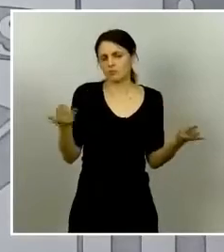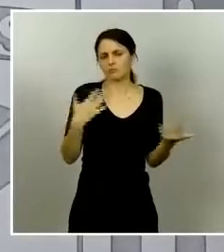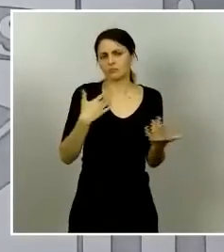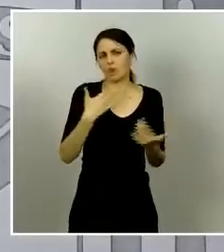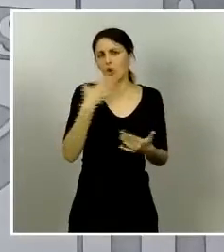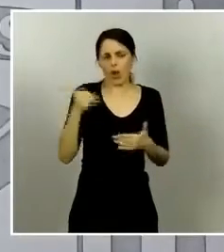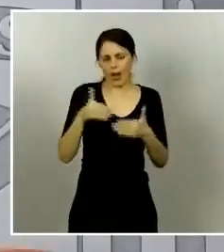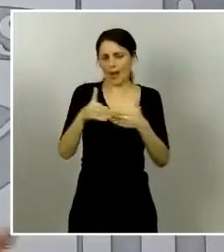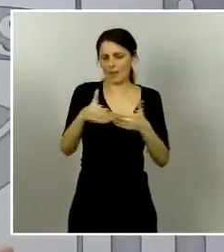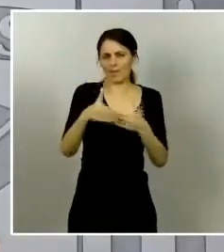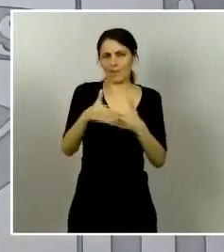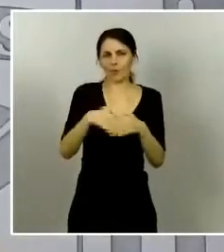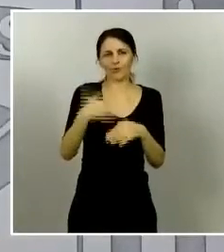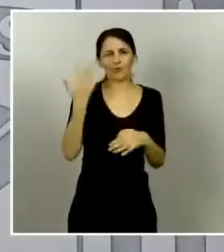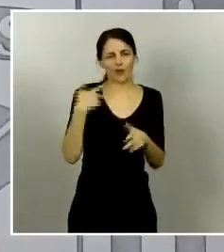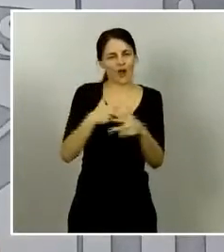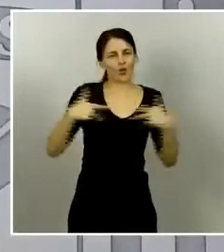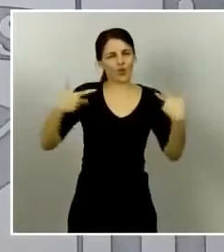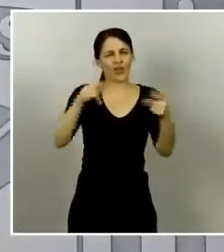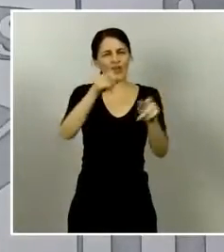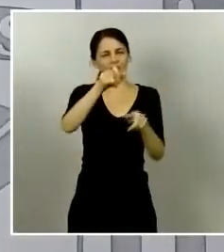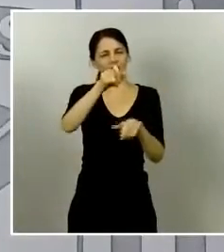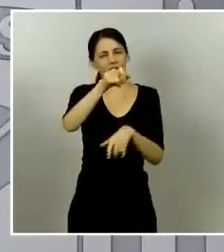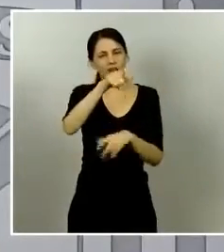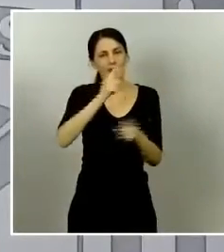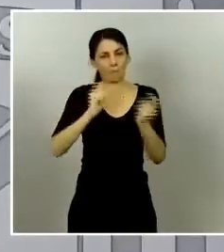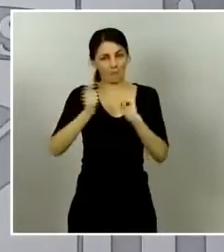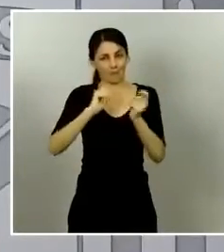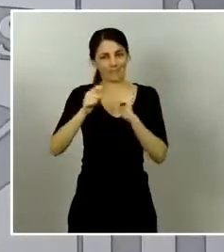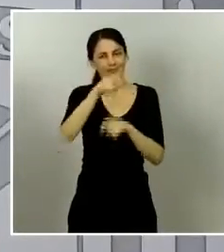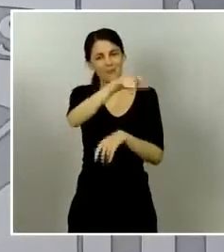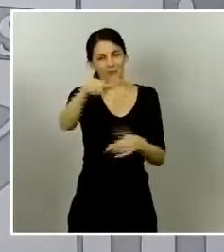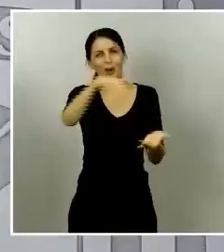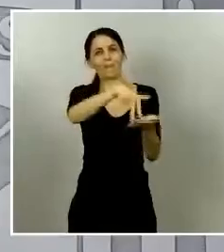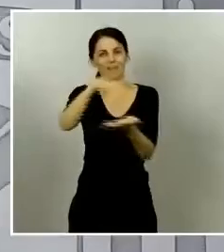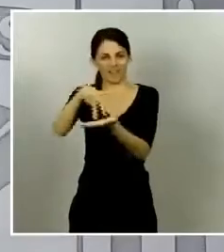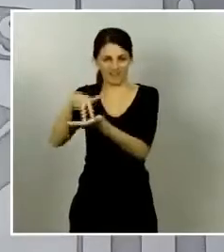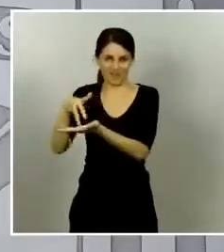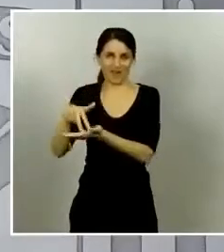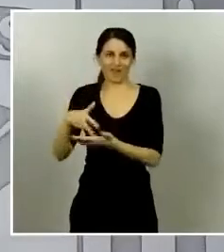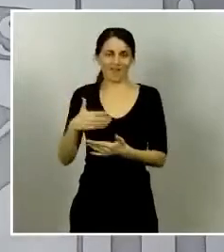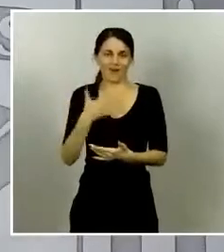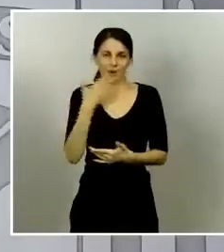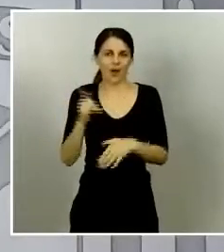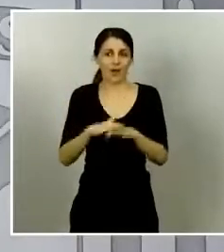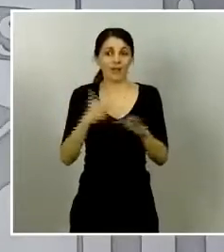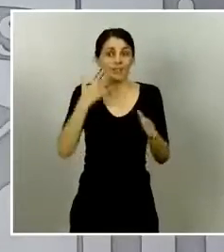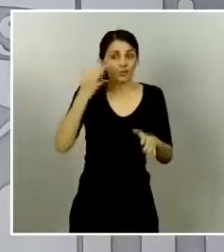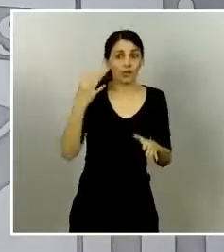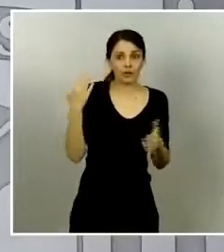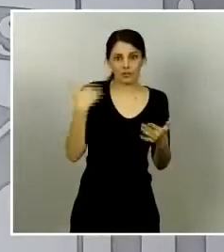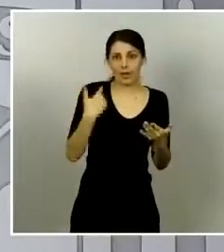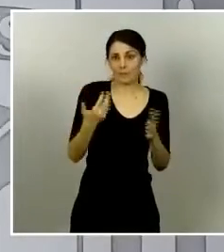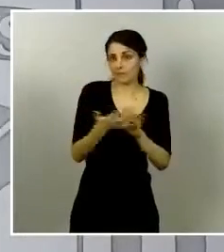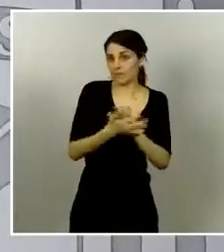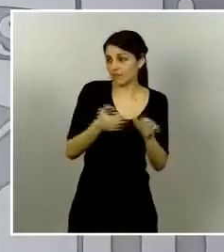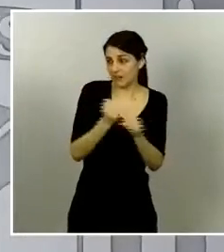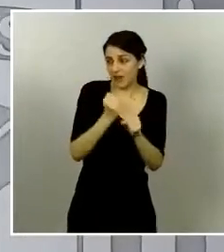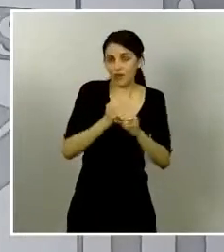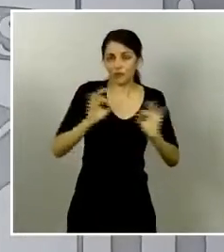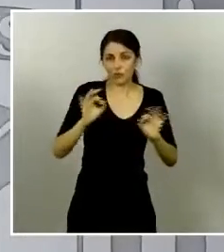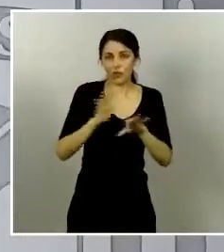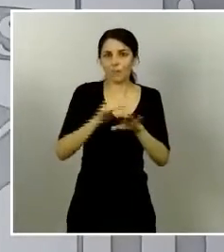Entonces, ojalá dentro de pocos días, y me consta que la Secretaría de Estado de Comunicación está trabajando ya con Sanidad las medidas de